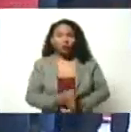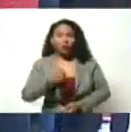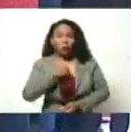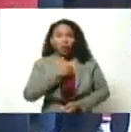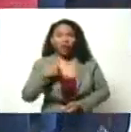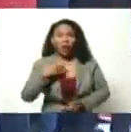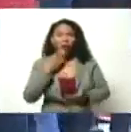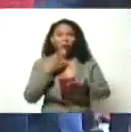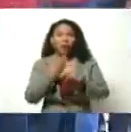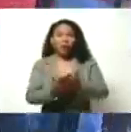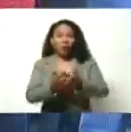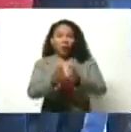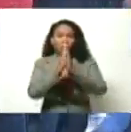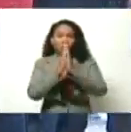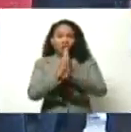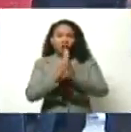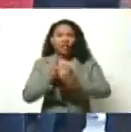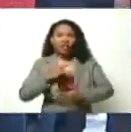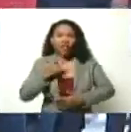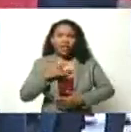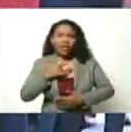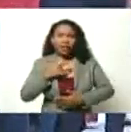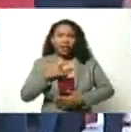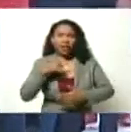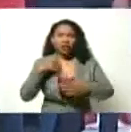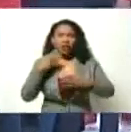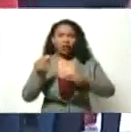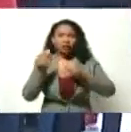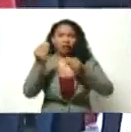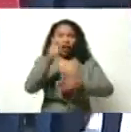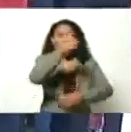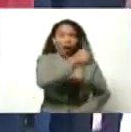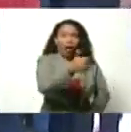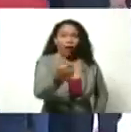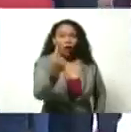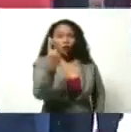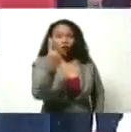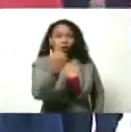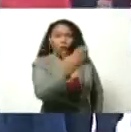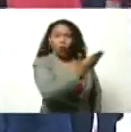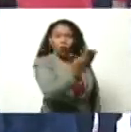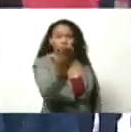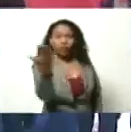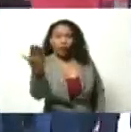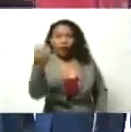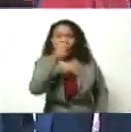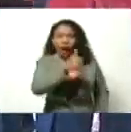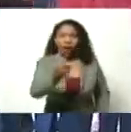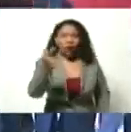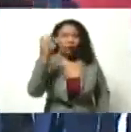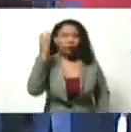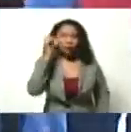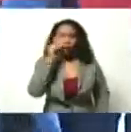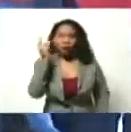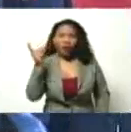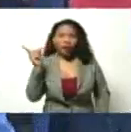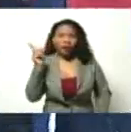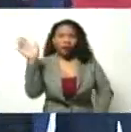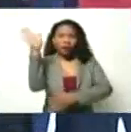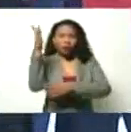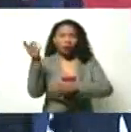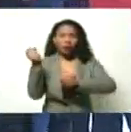pedirles que por favor sientan que ese tú se lo estuviera entregando a cada uno de ustedes a cada una de ustedes y les estoy entregando